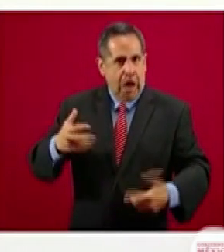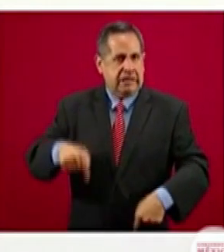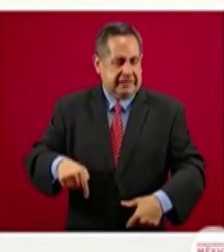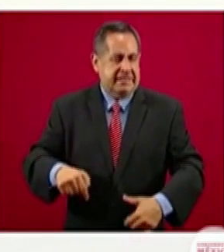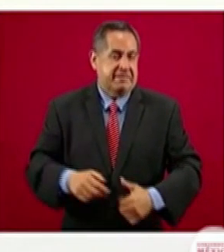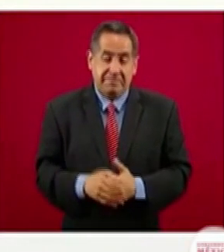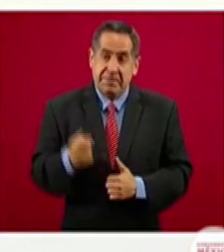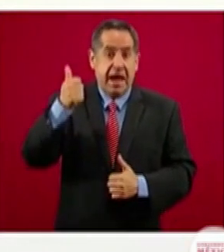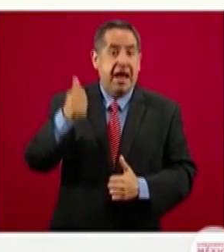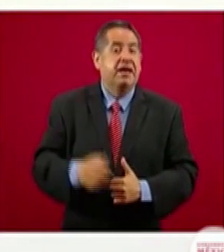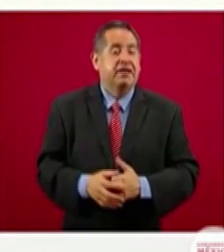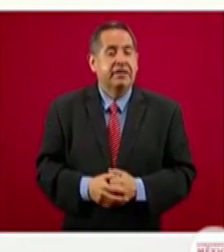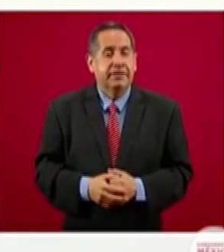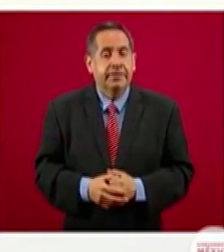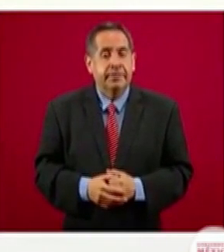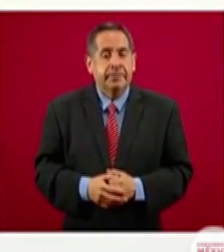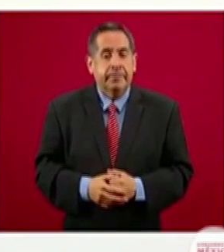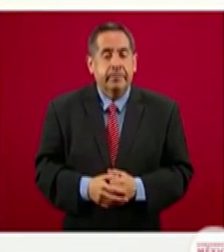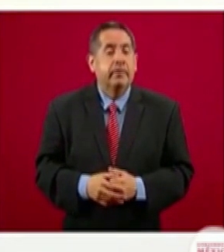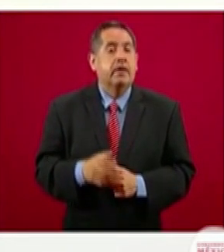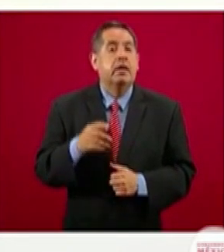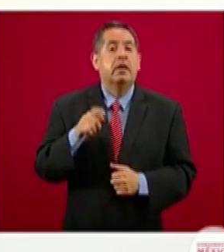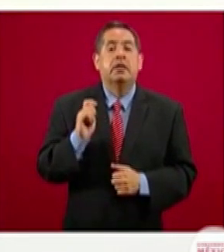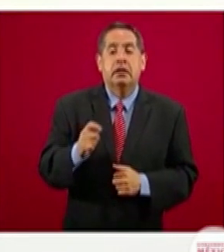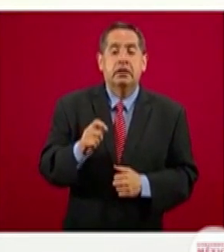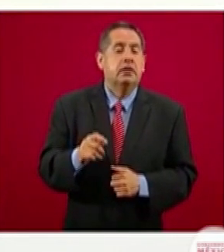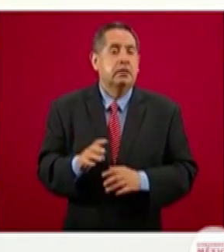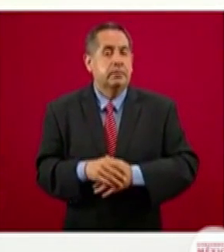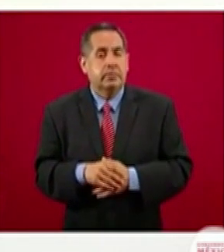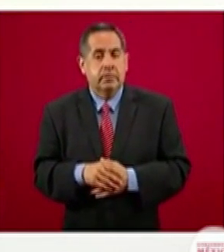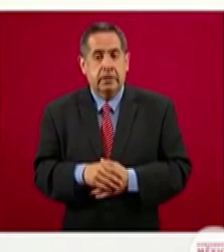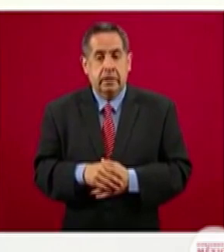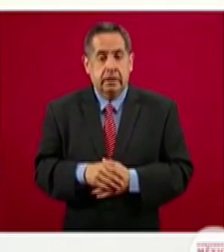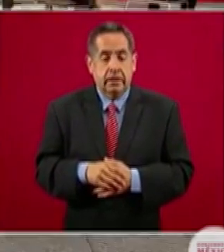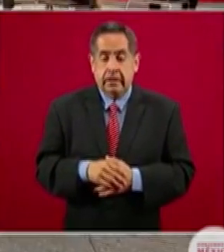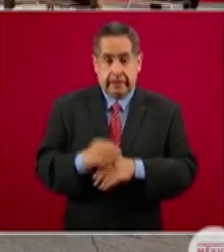se han descargado de manera gratuita